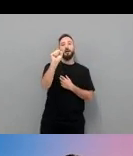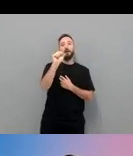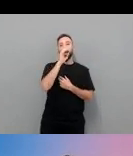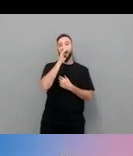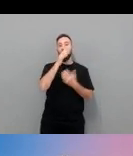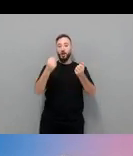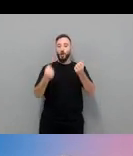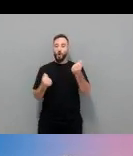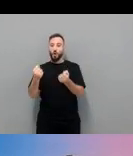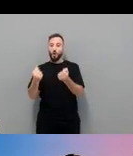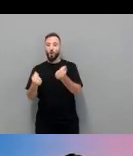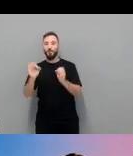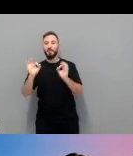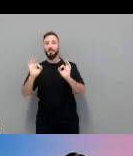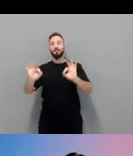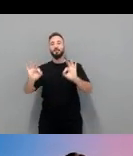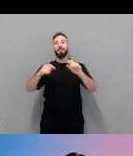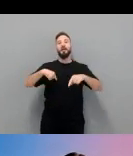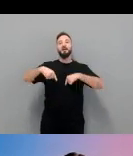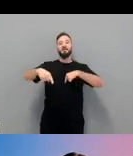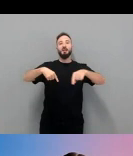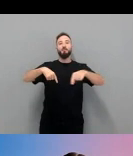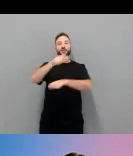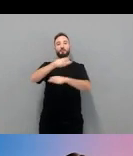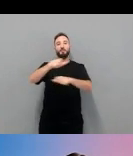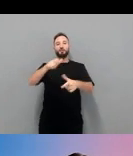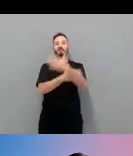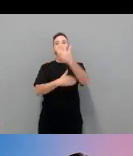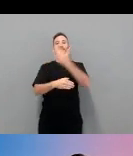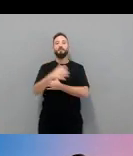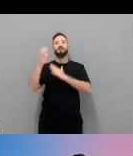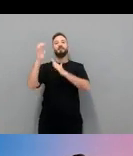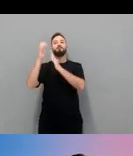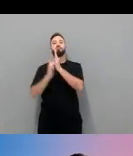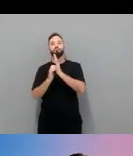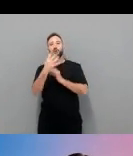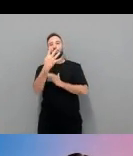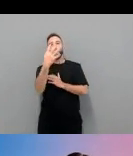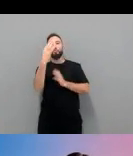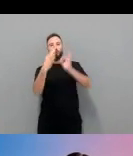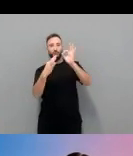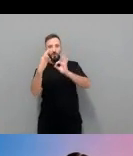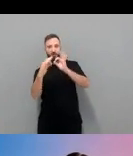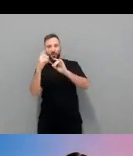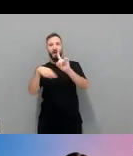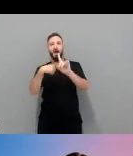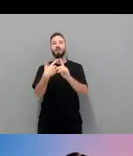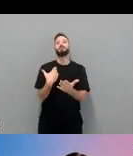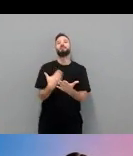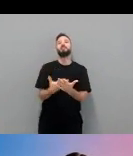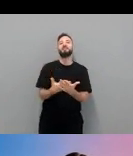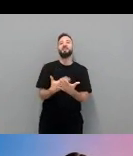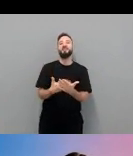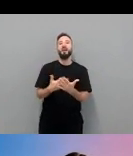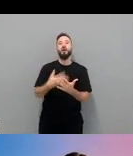en vehículos destinados a transporte de personas con discapacidad, reconocido además en el certificado que nuestro hijo pues, tiene